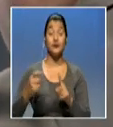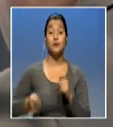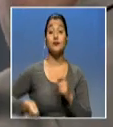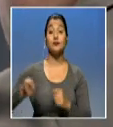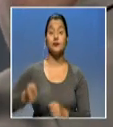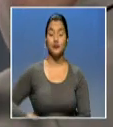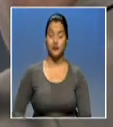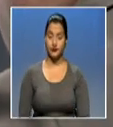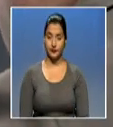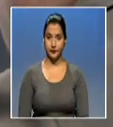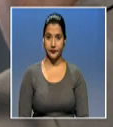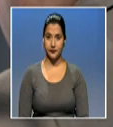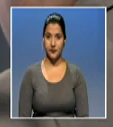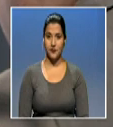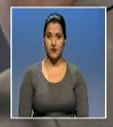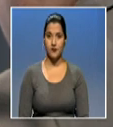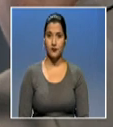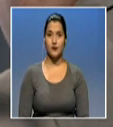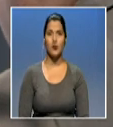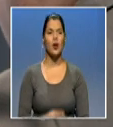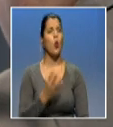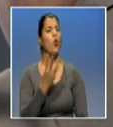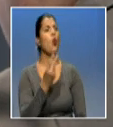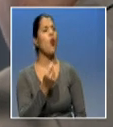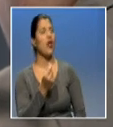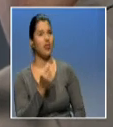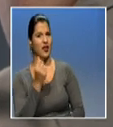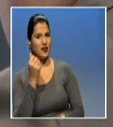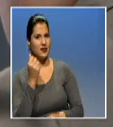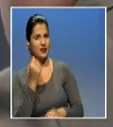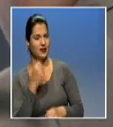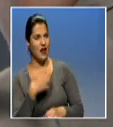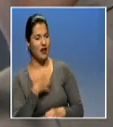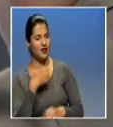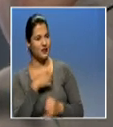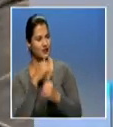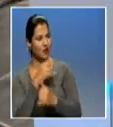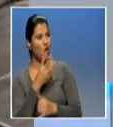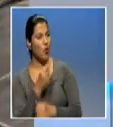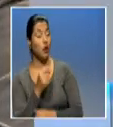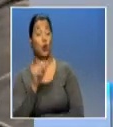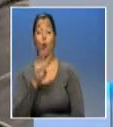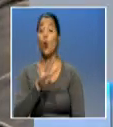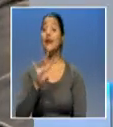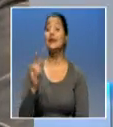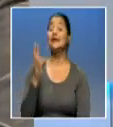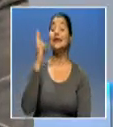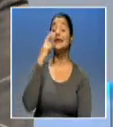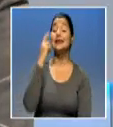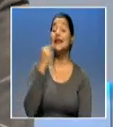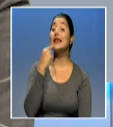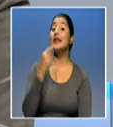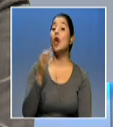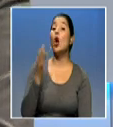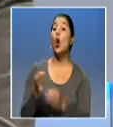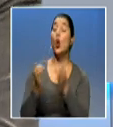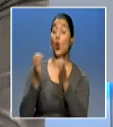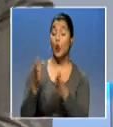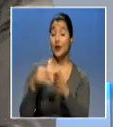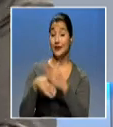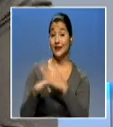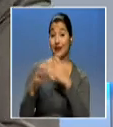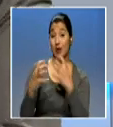Jurídicamente correcta. ¿Cuántas causas fueron las que se presentaron? ¿Cuántas apelaciones? 47 motivos señaló el señor juez en la propia